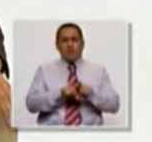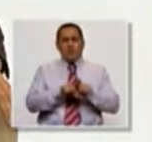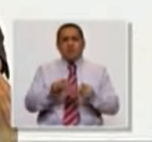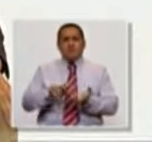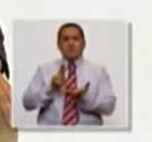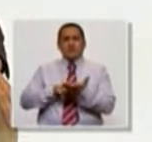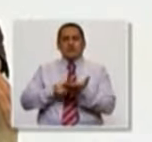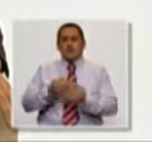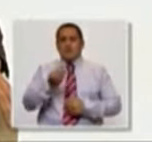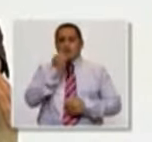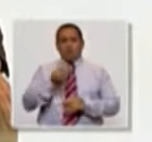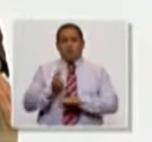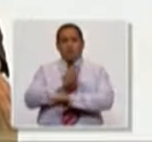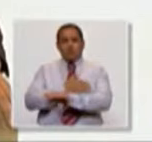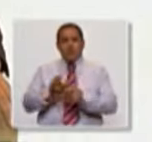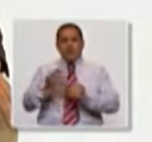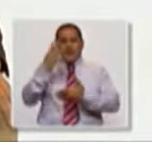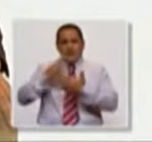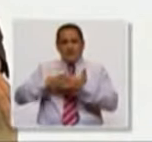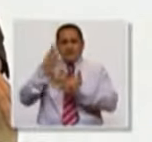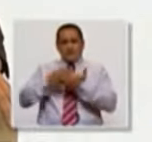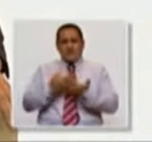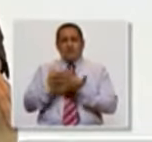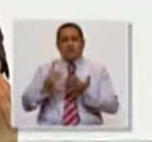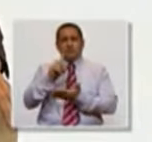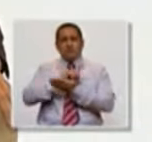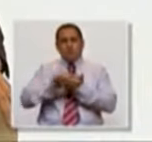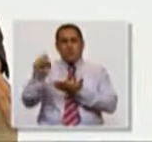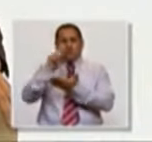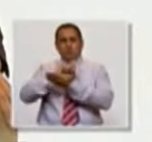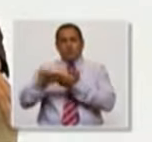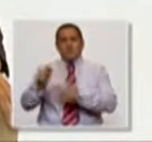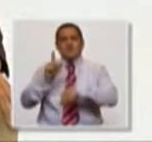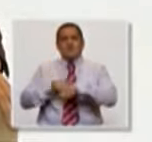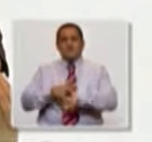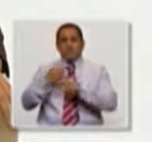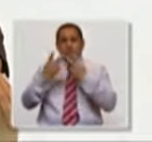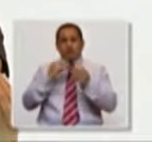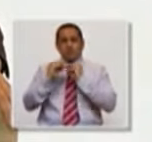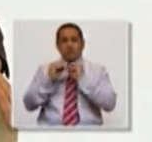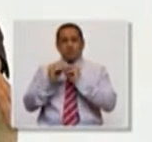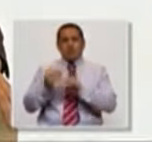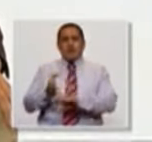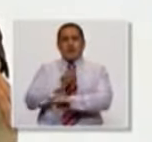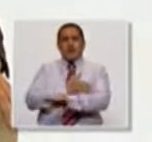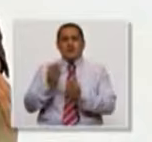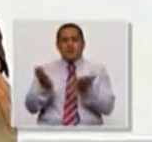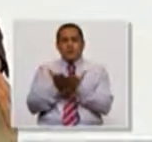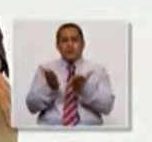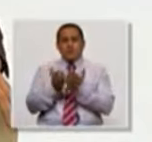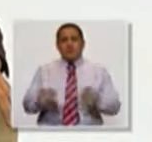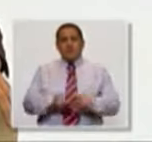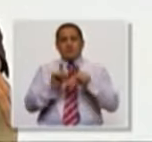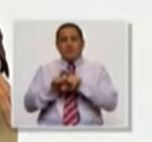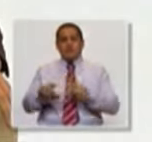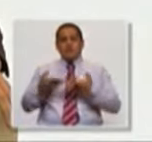pensión de alimentos, ¿no? Cuando uno analiza las cifras de mes a mes sobre en qué época llegan antes del periodo escolar y llegan un poco